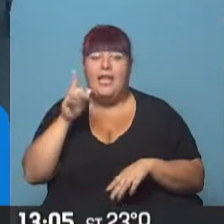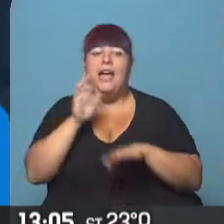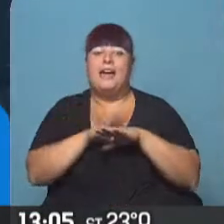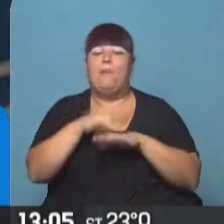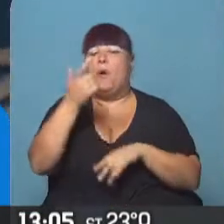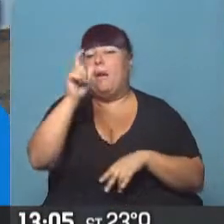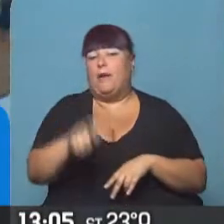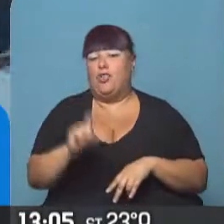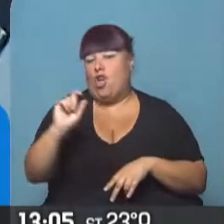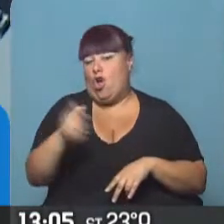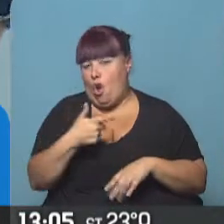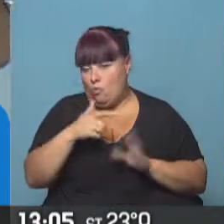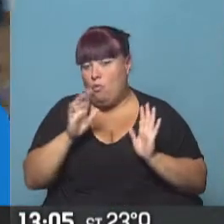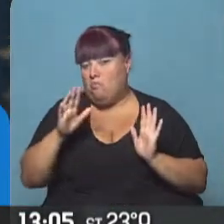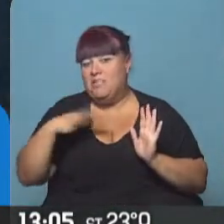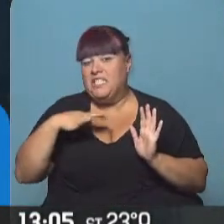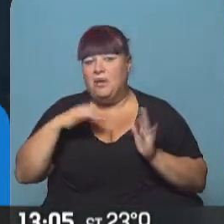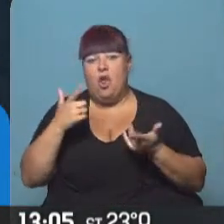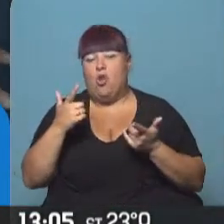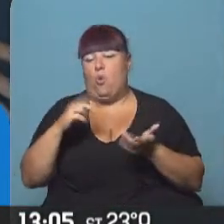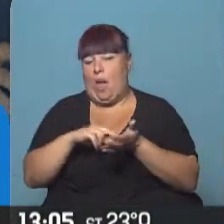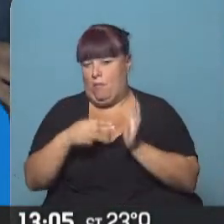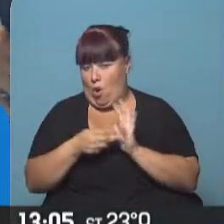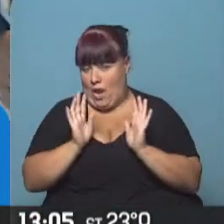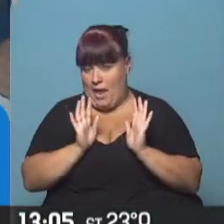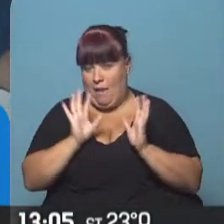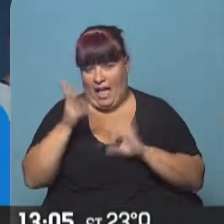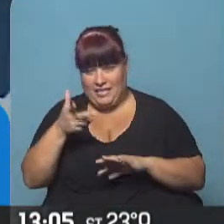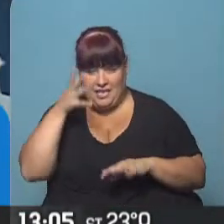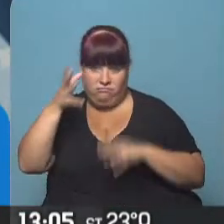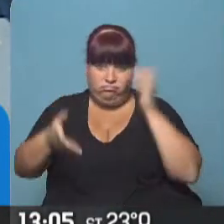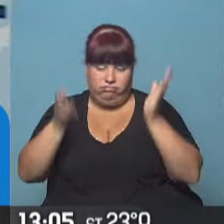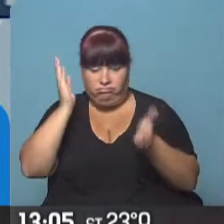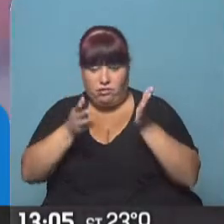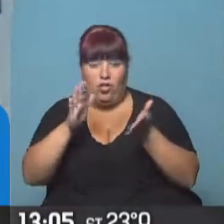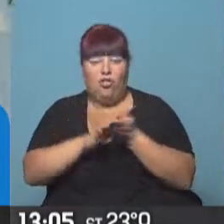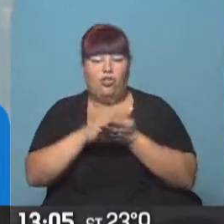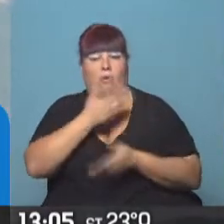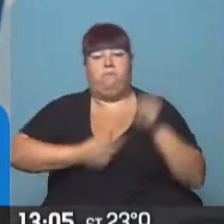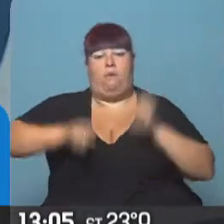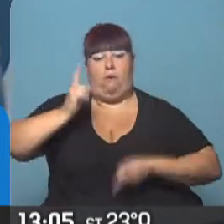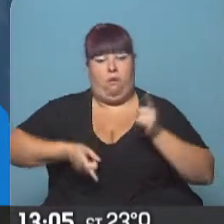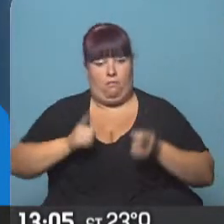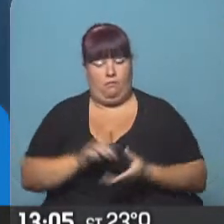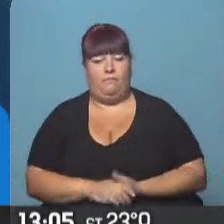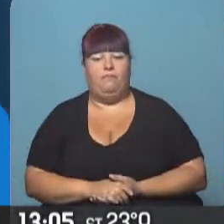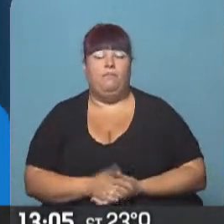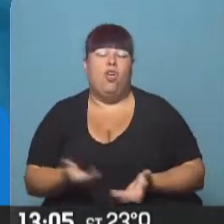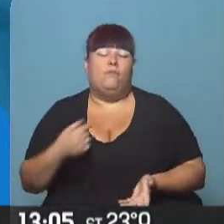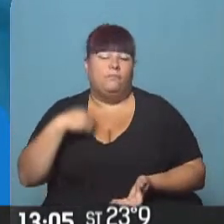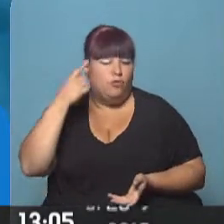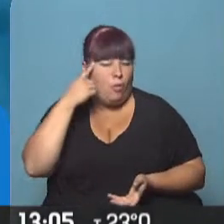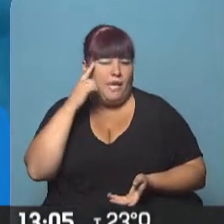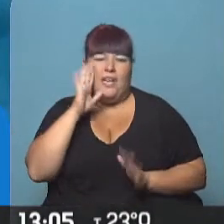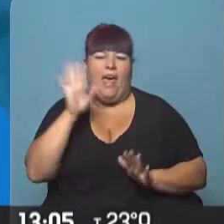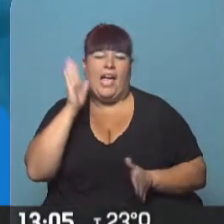un personal civil no va a haber este tipo de abusos en cuanto a autoridad? Yo creo que no tiene